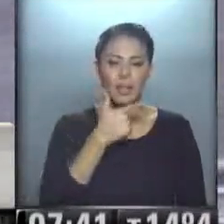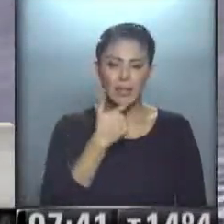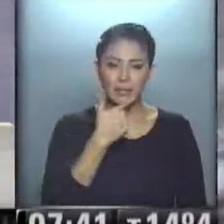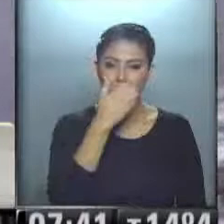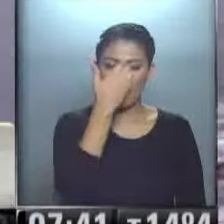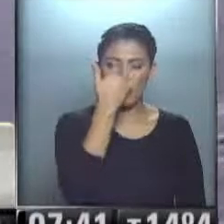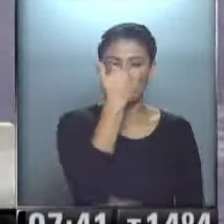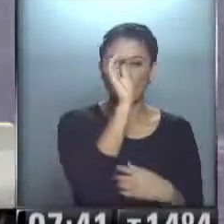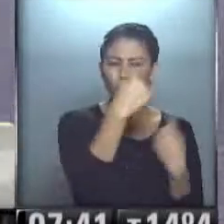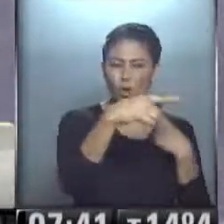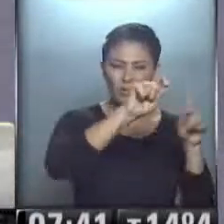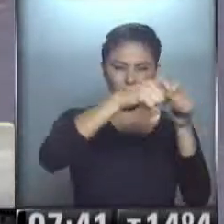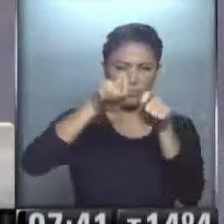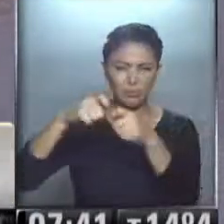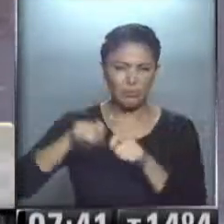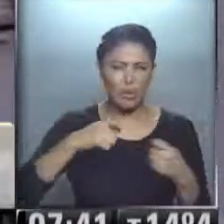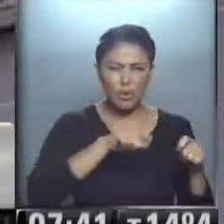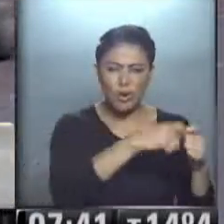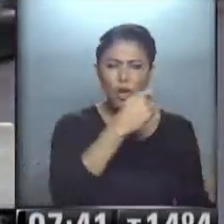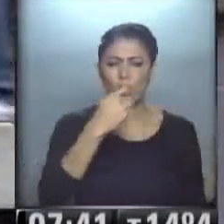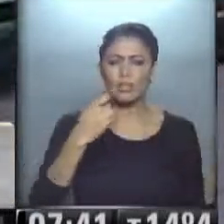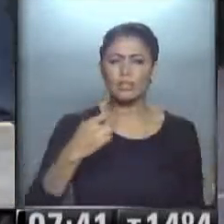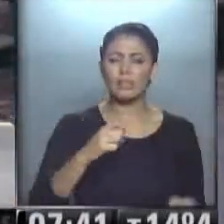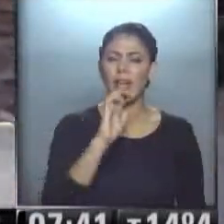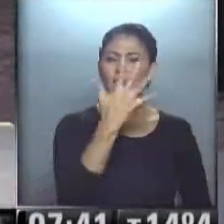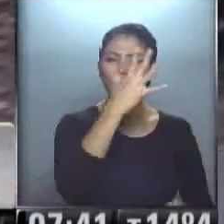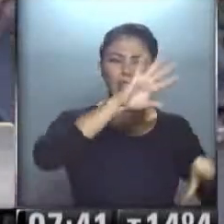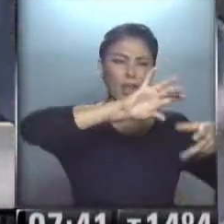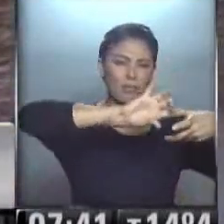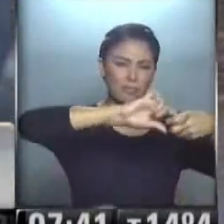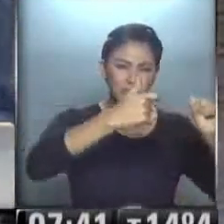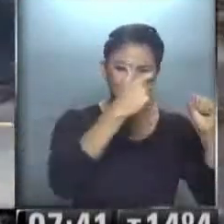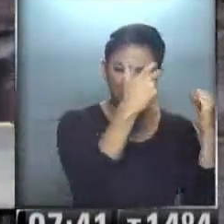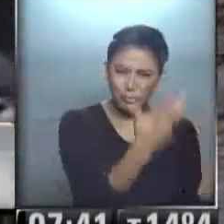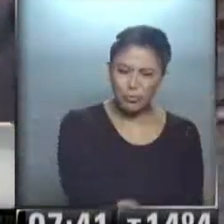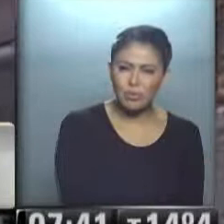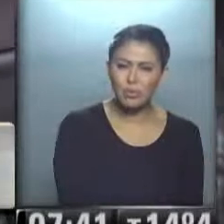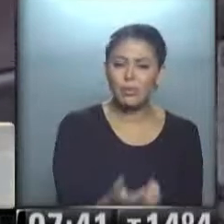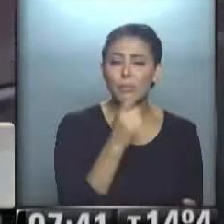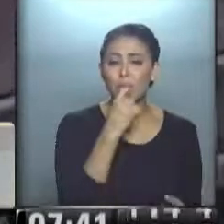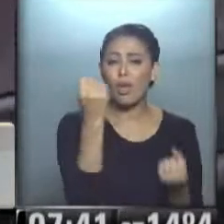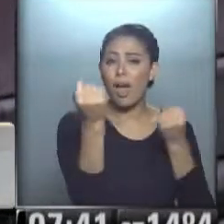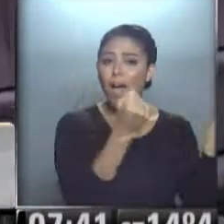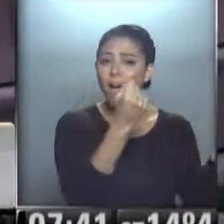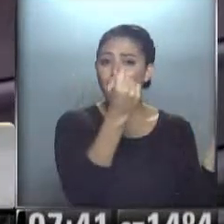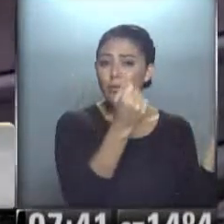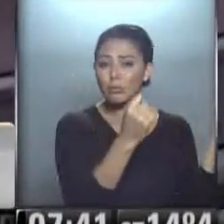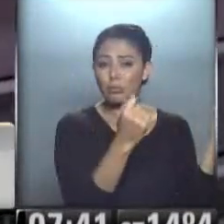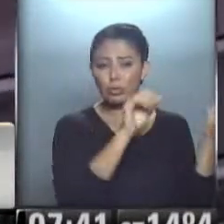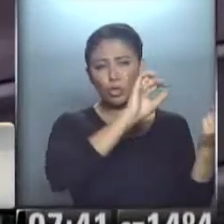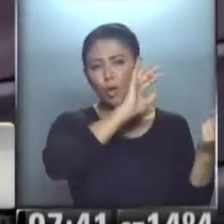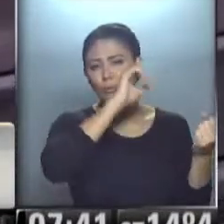provocaron los manifestantes cristales d automóviles rotos